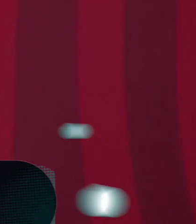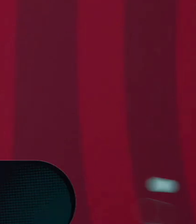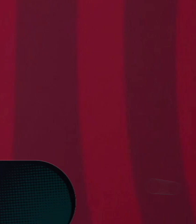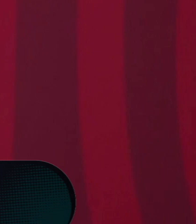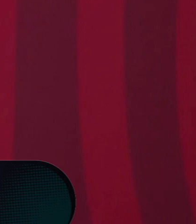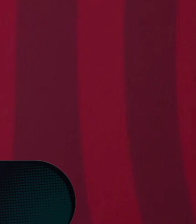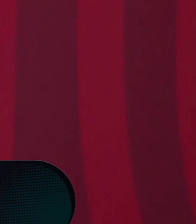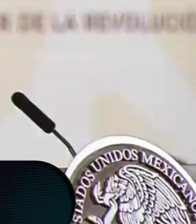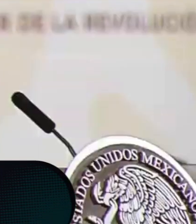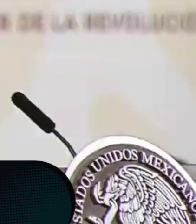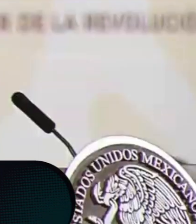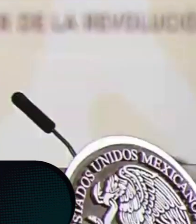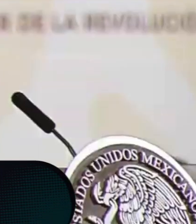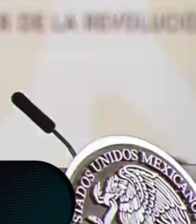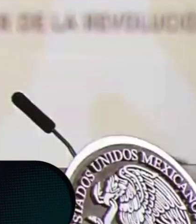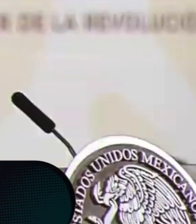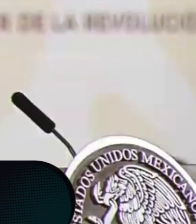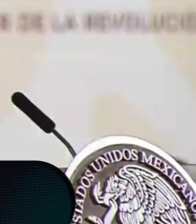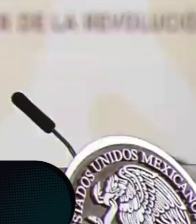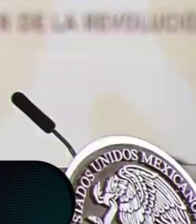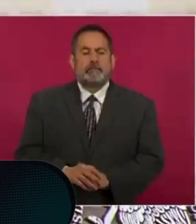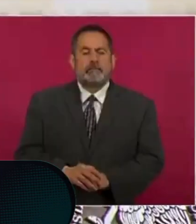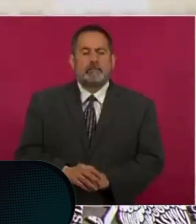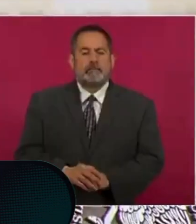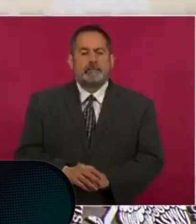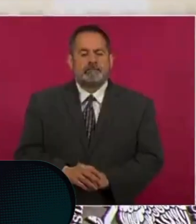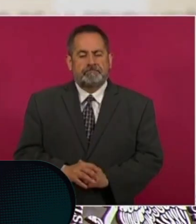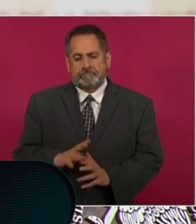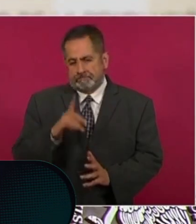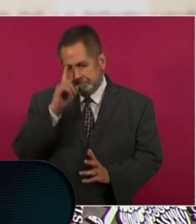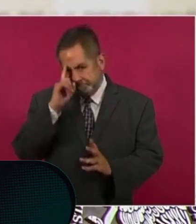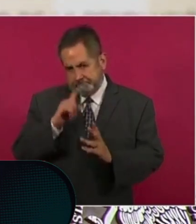porque según mi información,